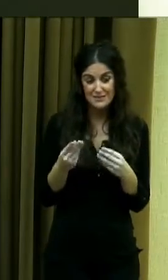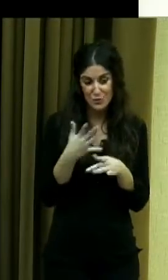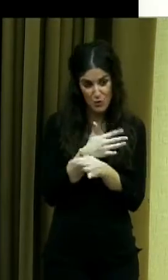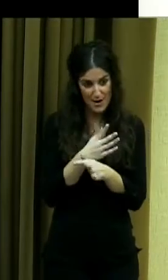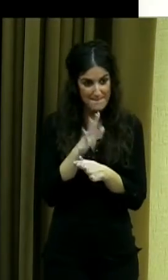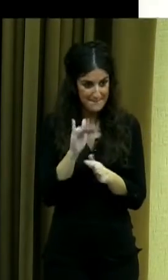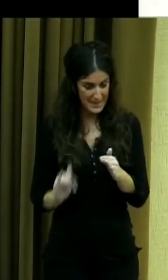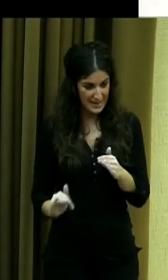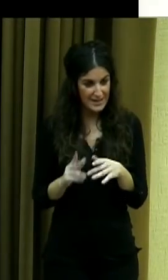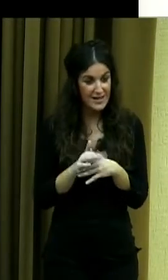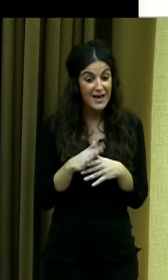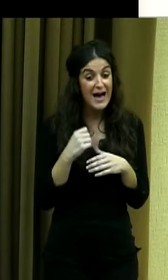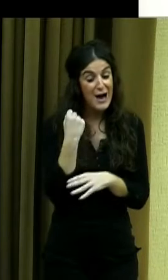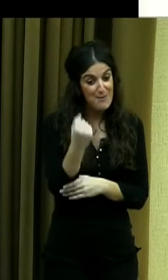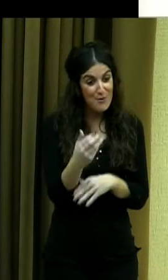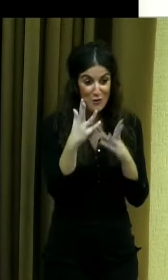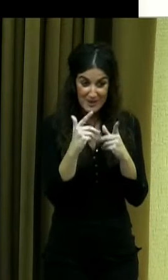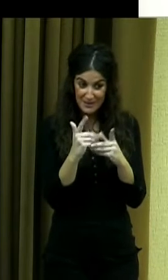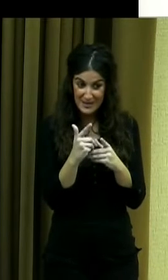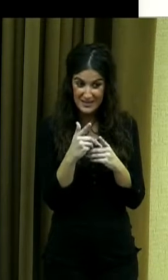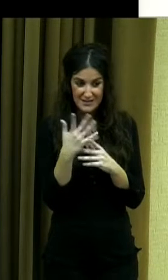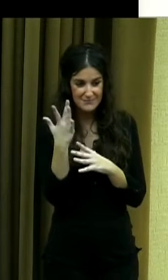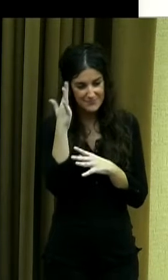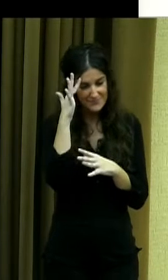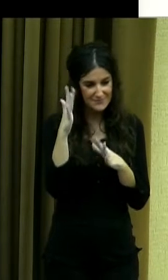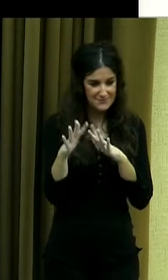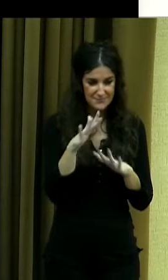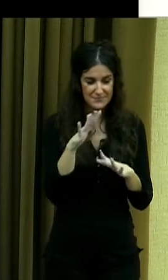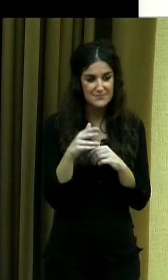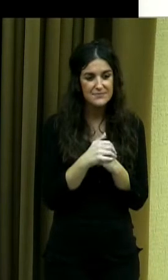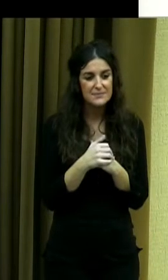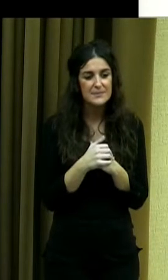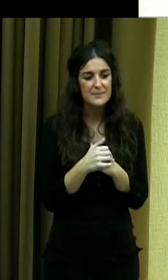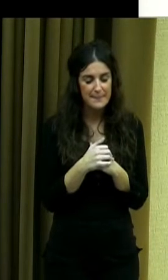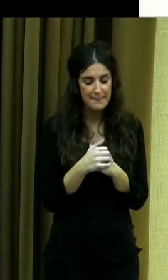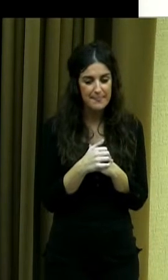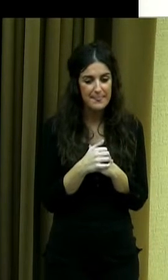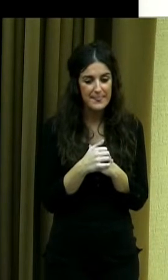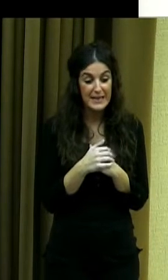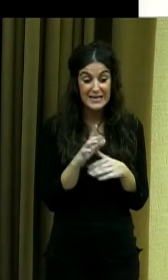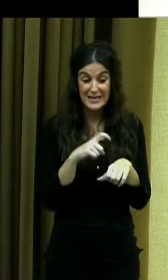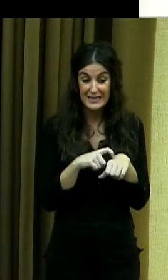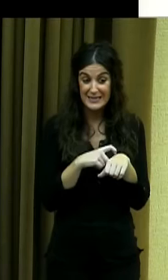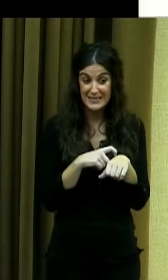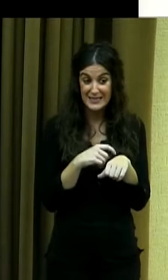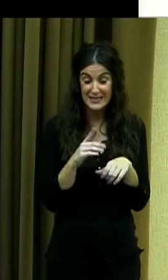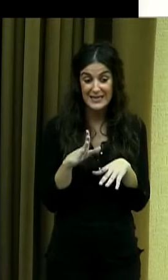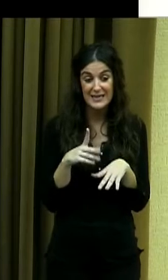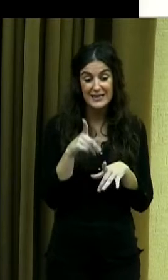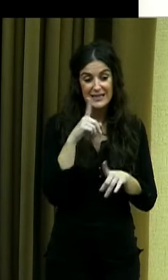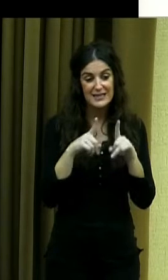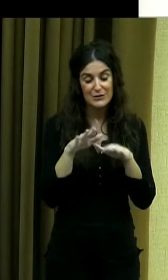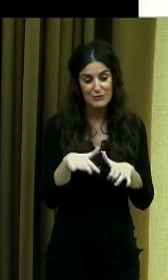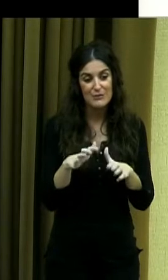sobre todo en las matemáticas, y es muy distraída. ¿Cuáles son las características del trastorno de aprendizaje